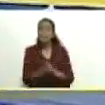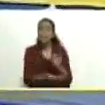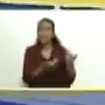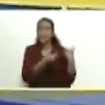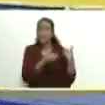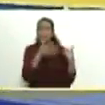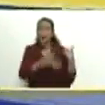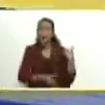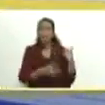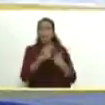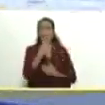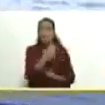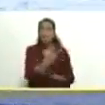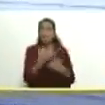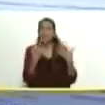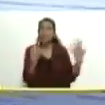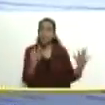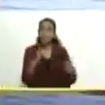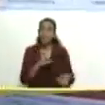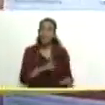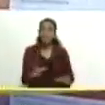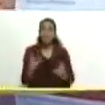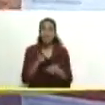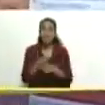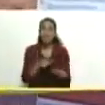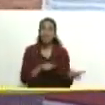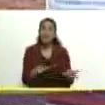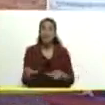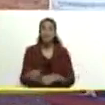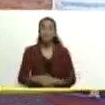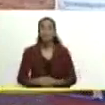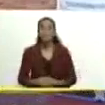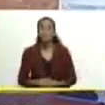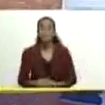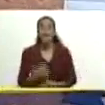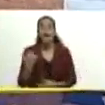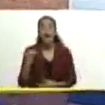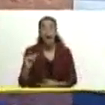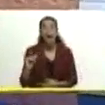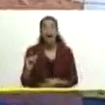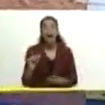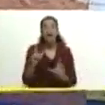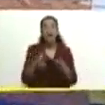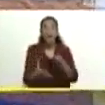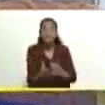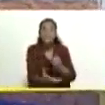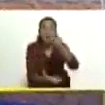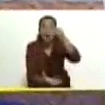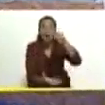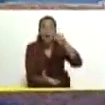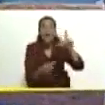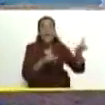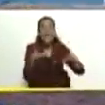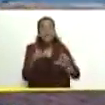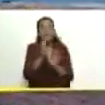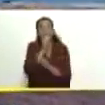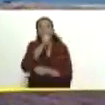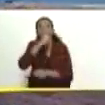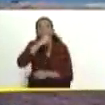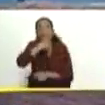presidente, tenemos 295 bombonas en los 5 consejos comunales. Ya hicimos ya el levantamiento. Todas están